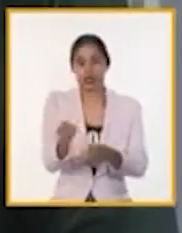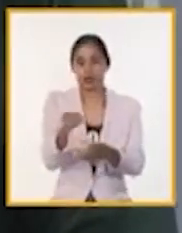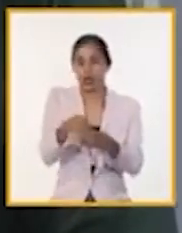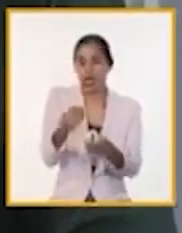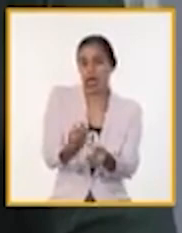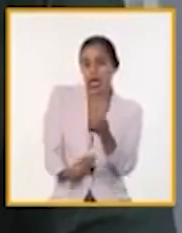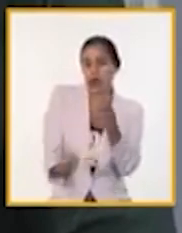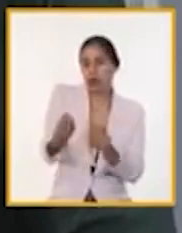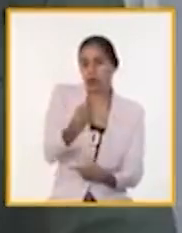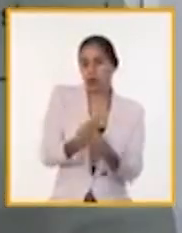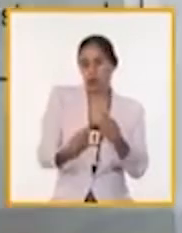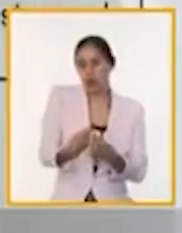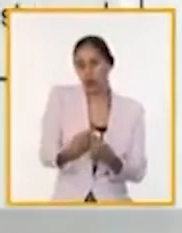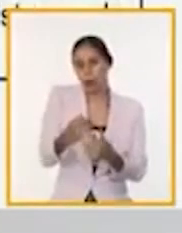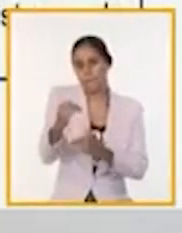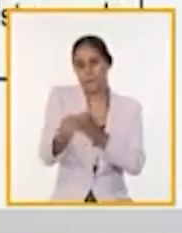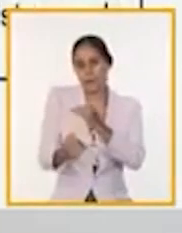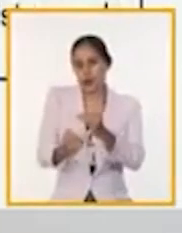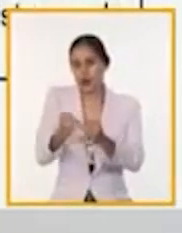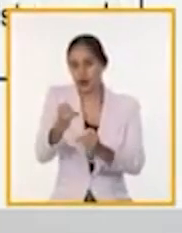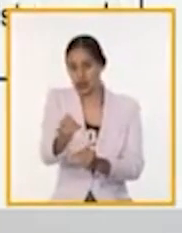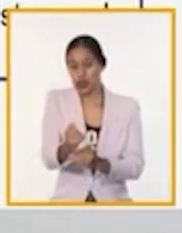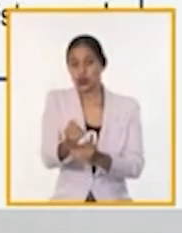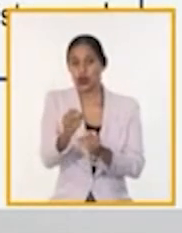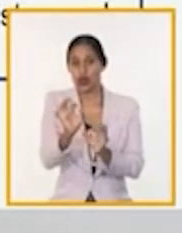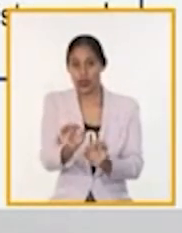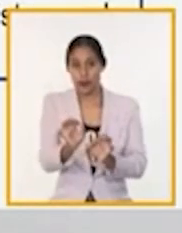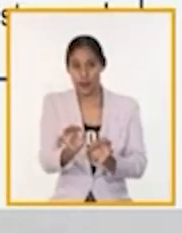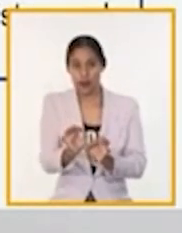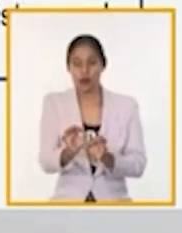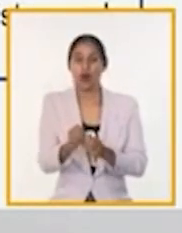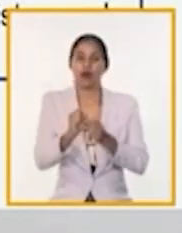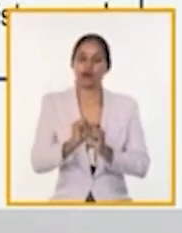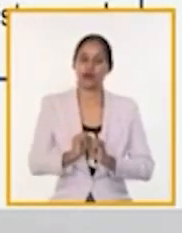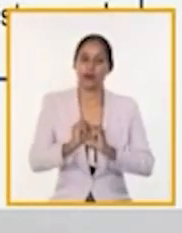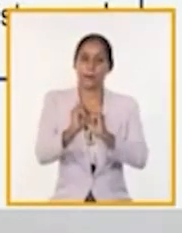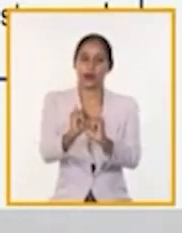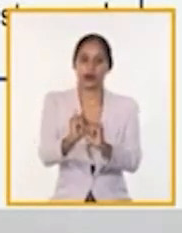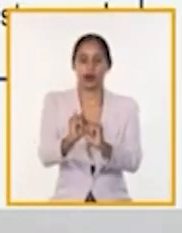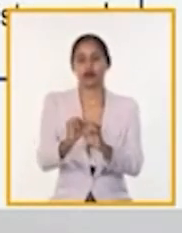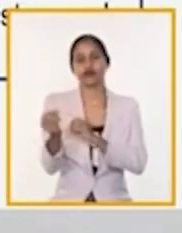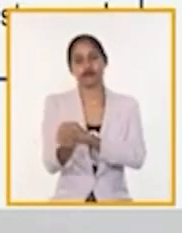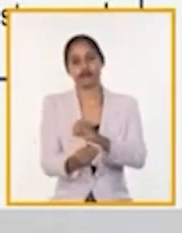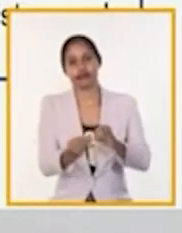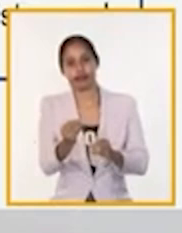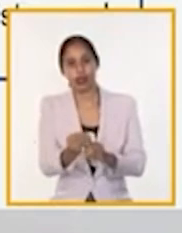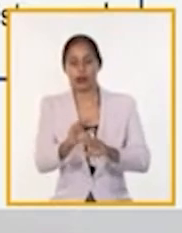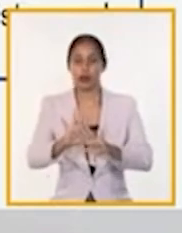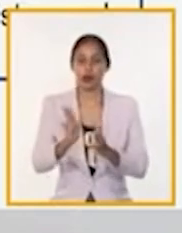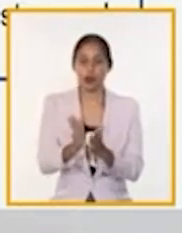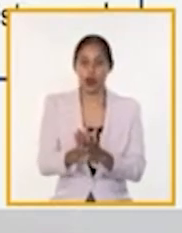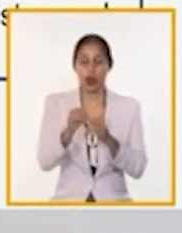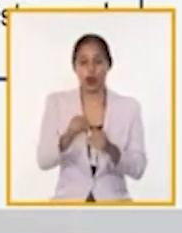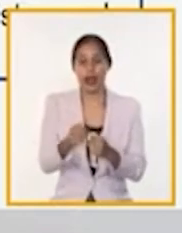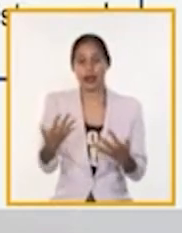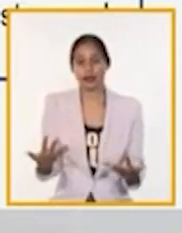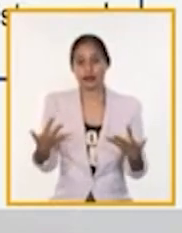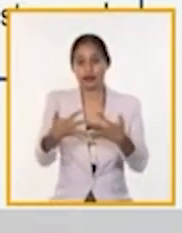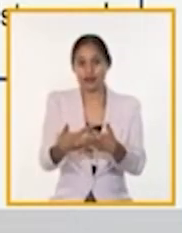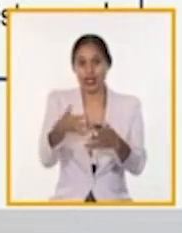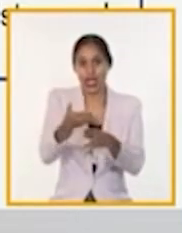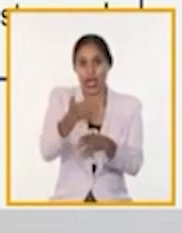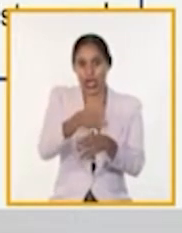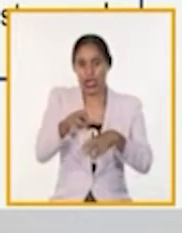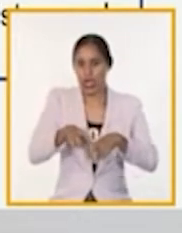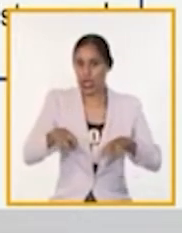propi proceso o procedimientos de transparencia y acceso a la información pública tendrán que rendir cuenta a la asamblea nacional de poder